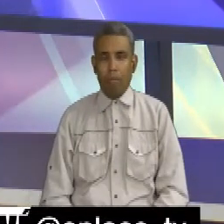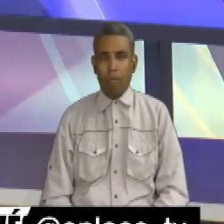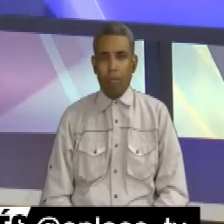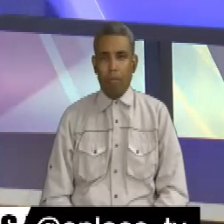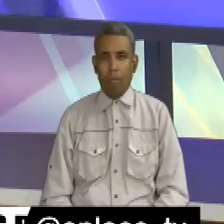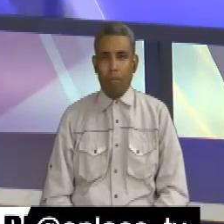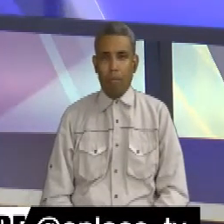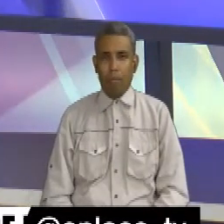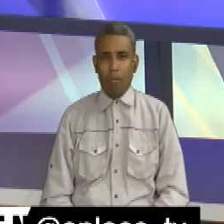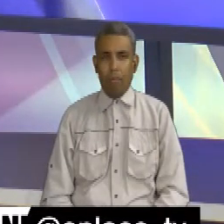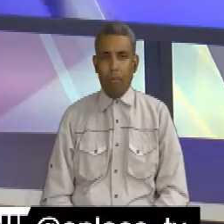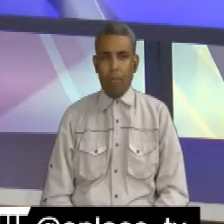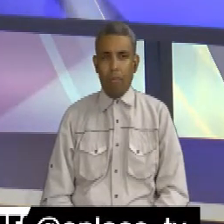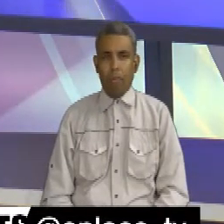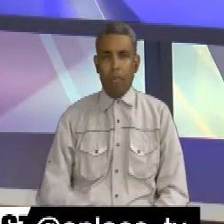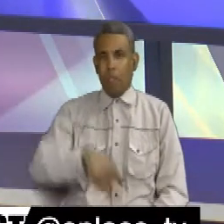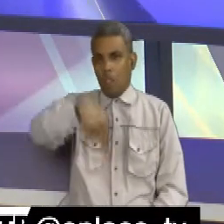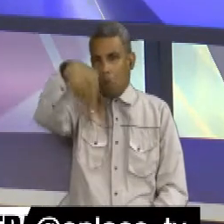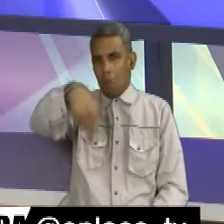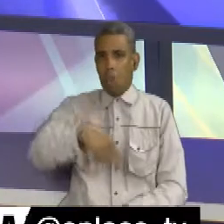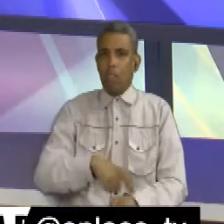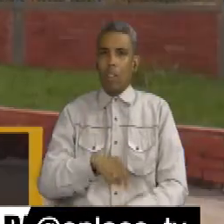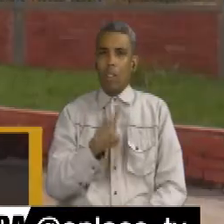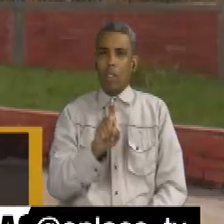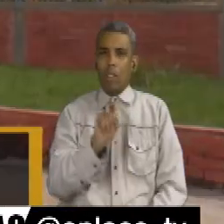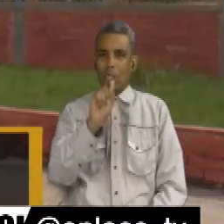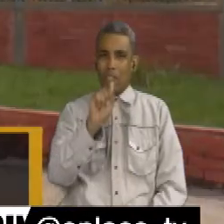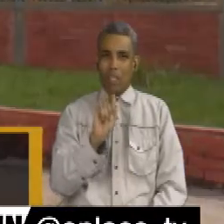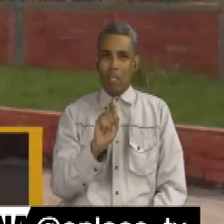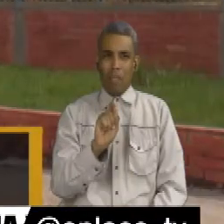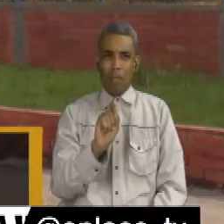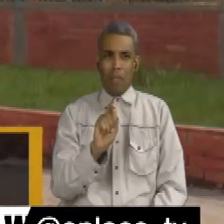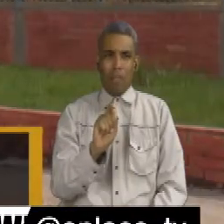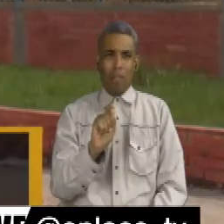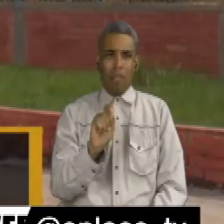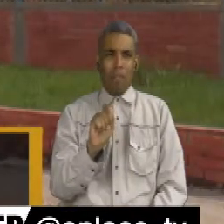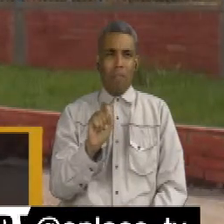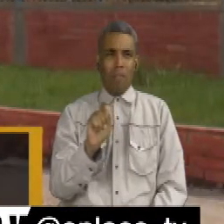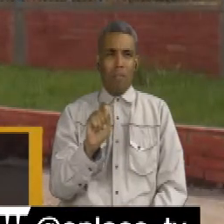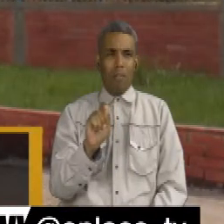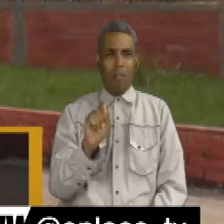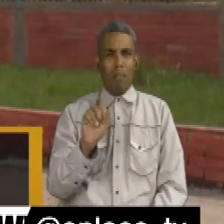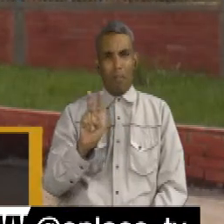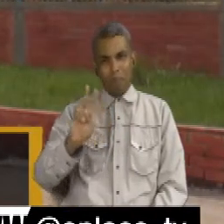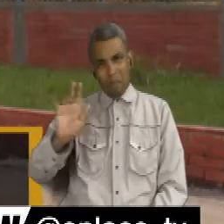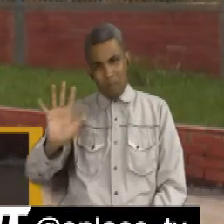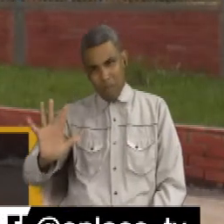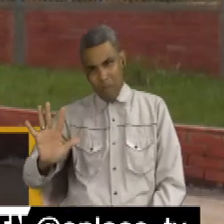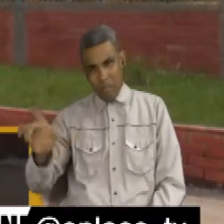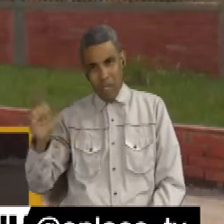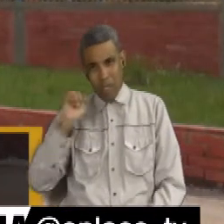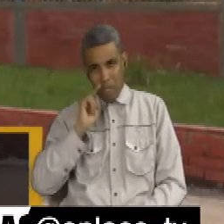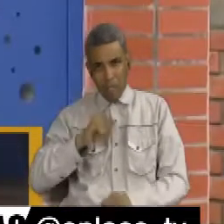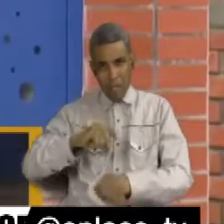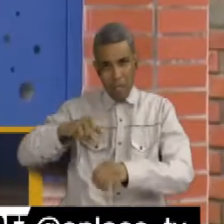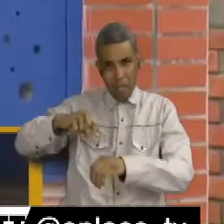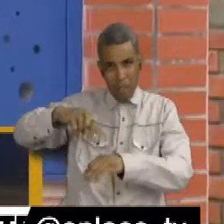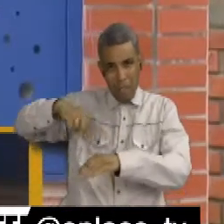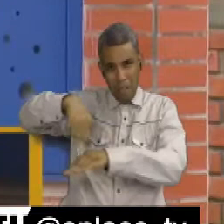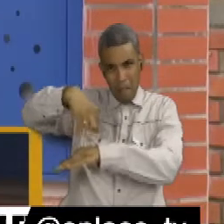de la mañana del día de hoy se disparó la línea 457 de Termo Barranca Parnaso de